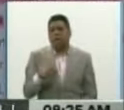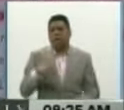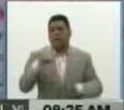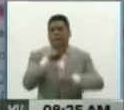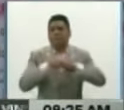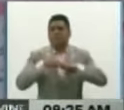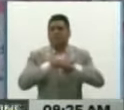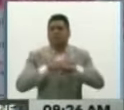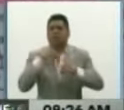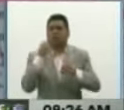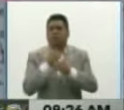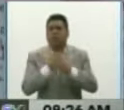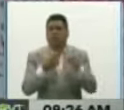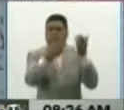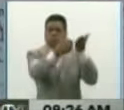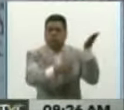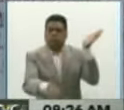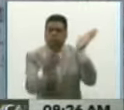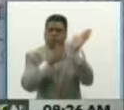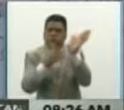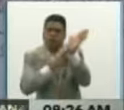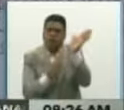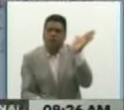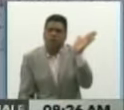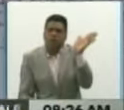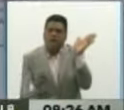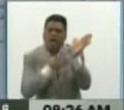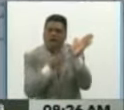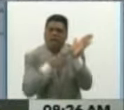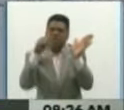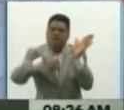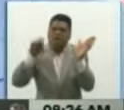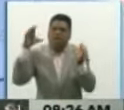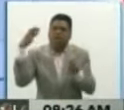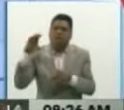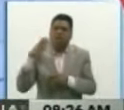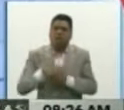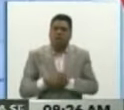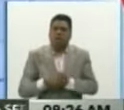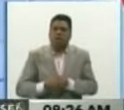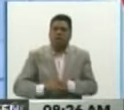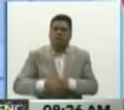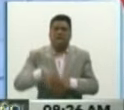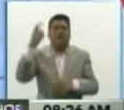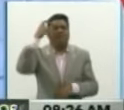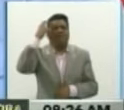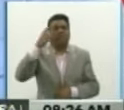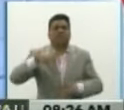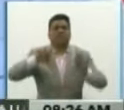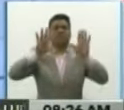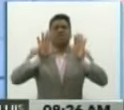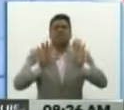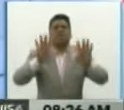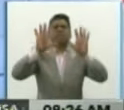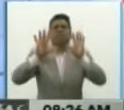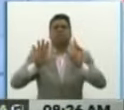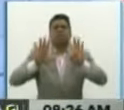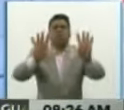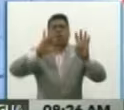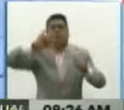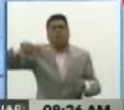prueba, ese es mi acta de ejecución acá en Caracas, con fecha del 9 de junio, donde la empresa entró en desacato al no